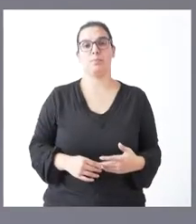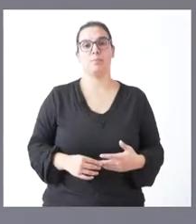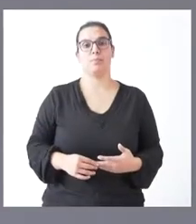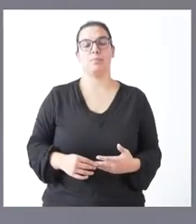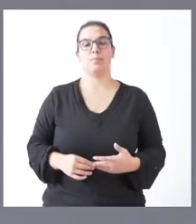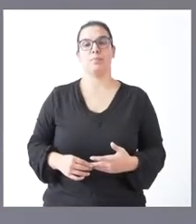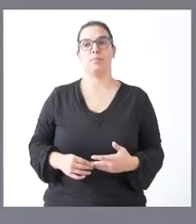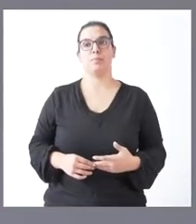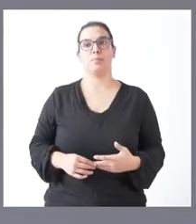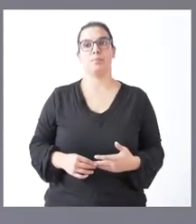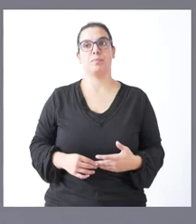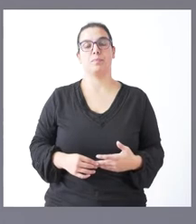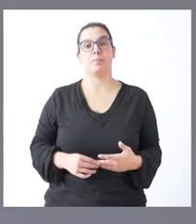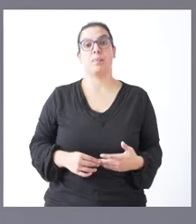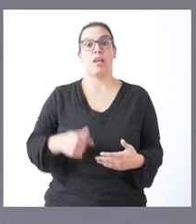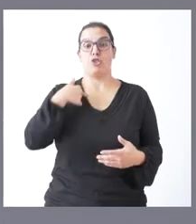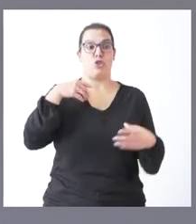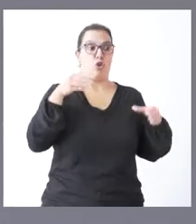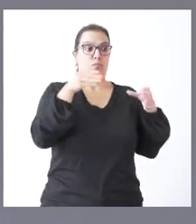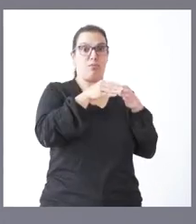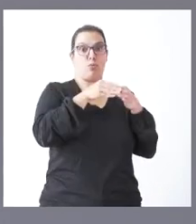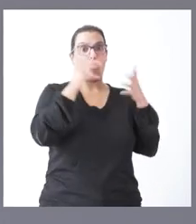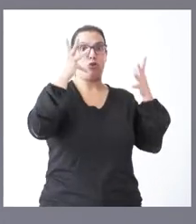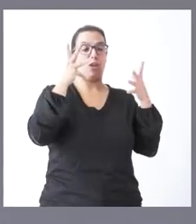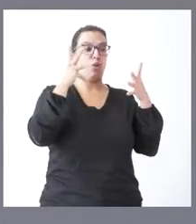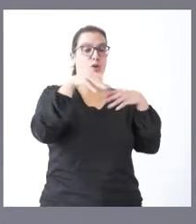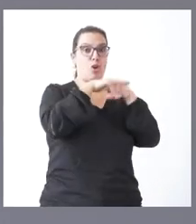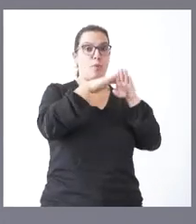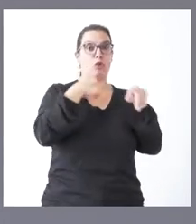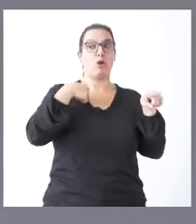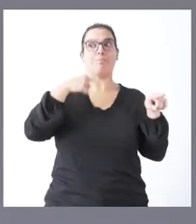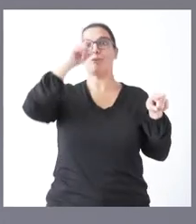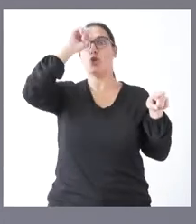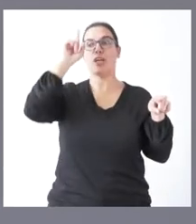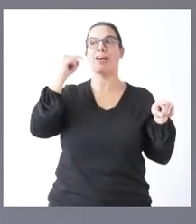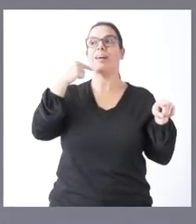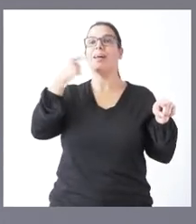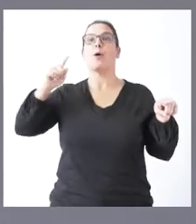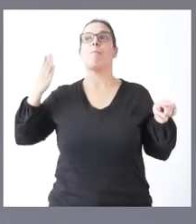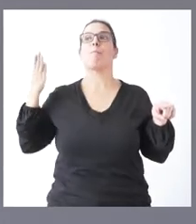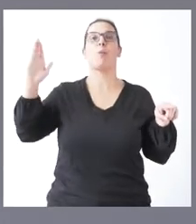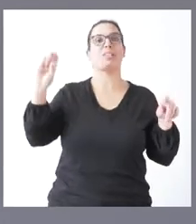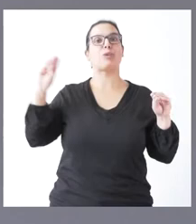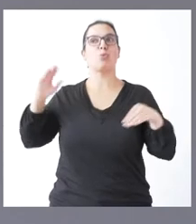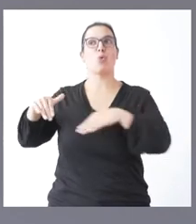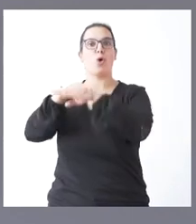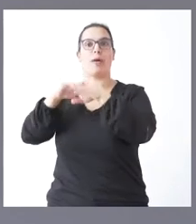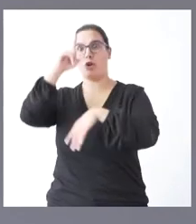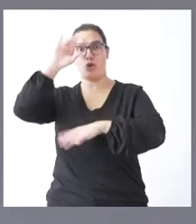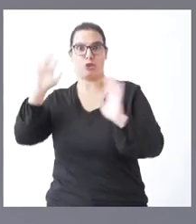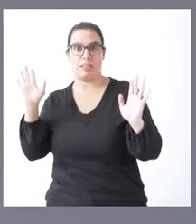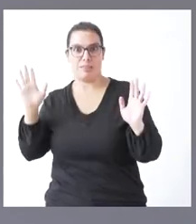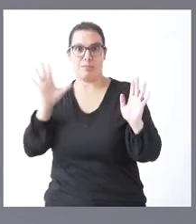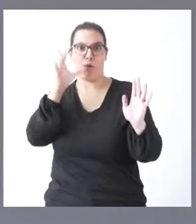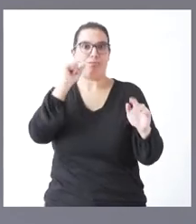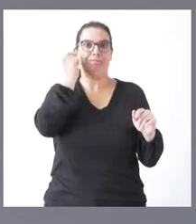hemos estado en consejo de gobierno Y es que tampoco he tenido tiempo de saber exactamente que propone la ministra en relación con la subida de impuestos